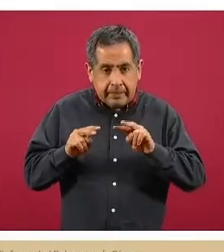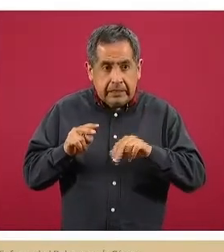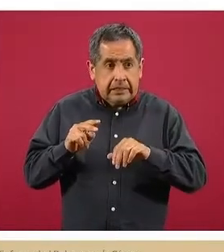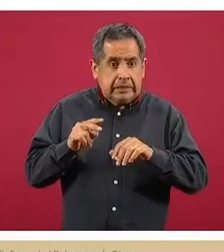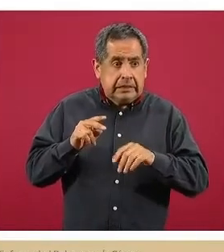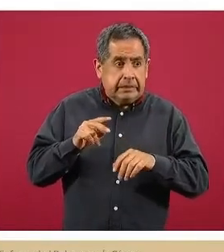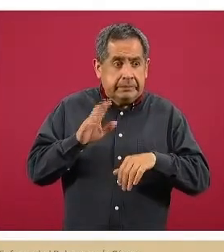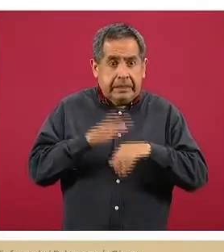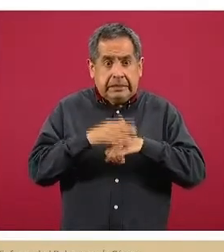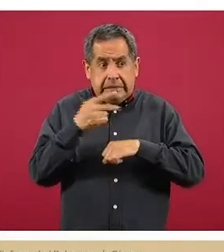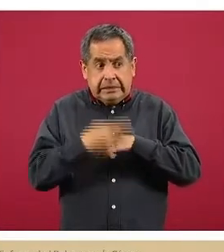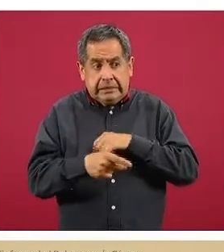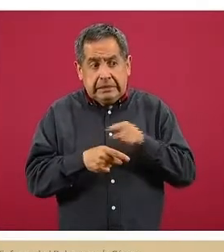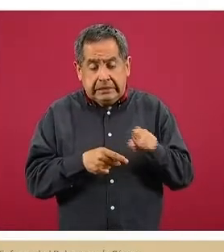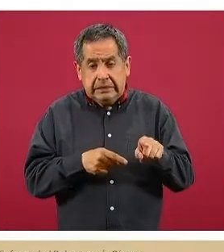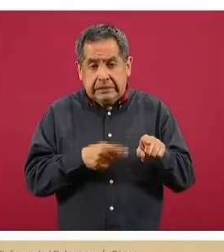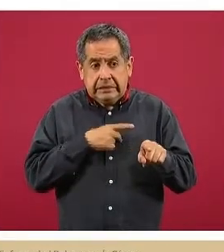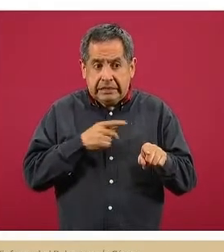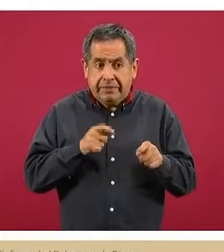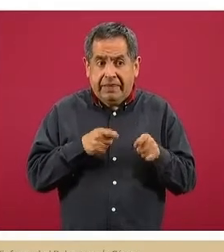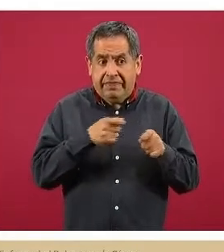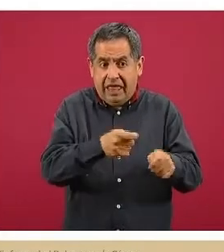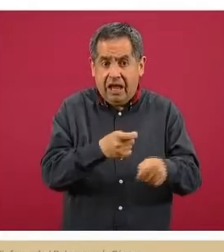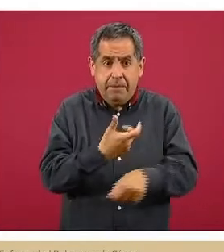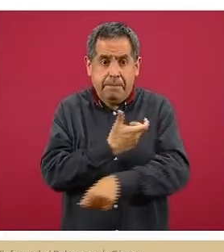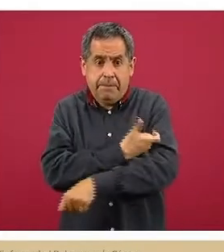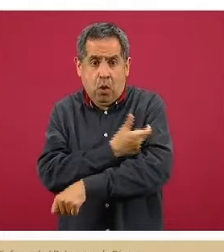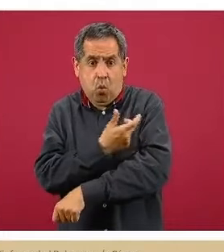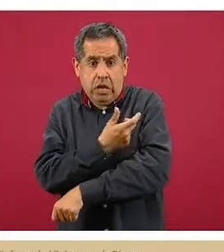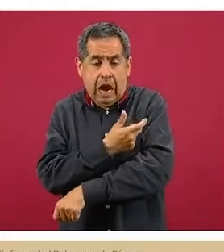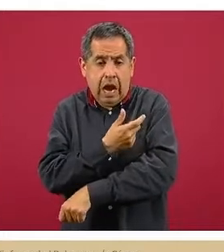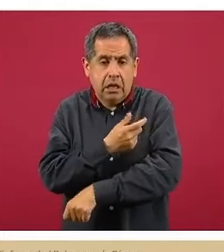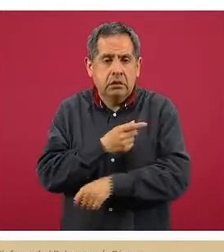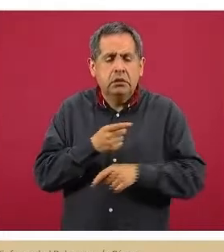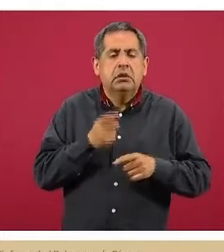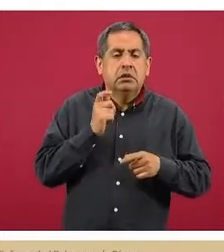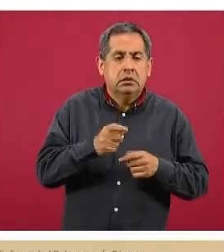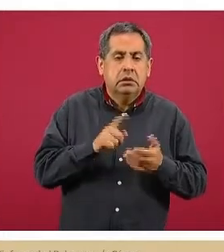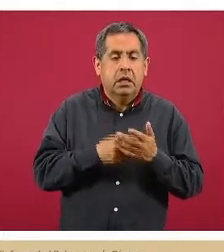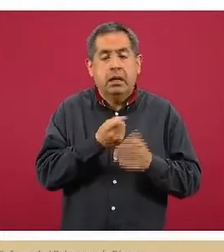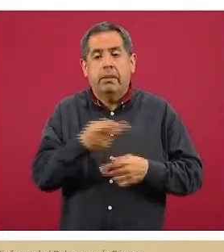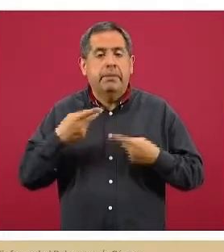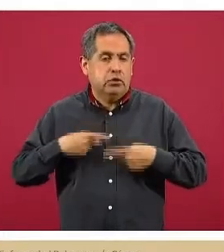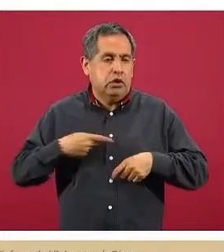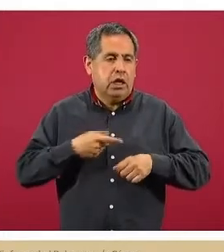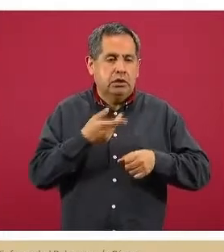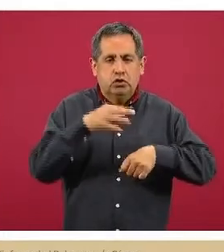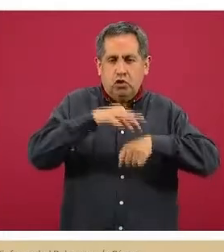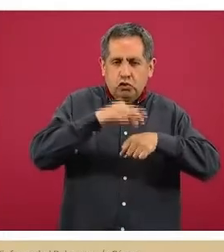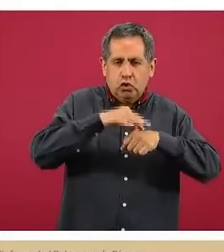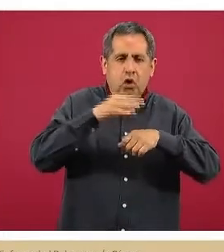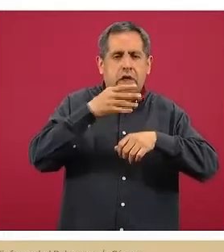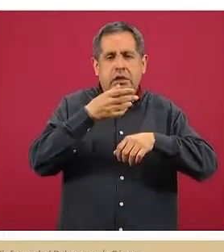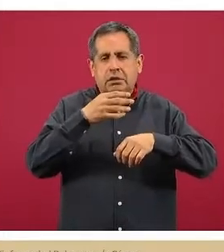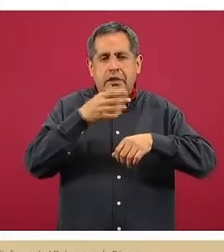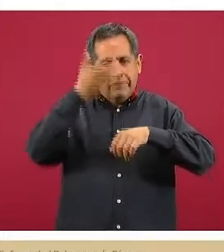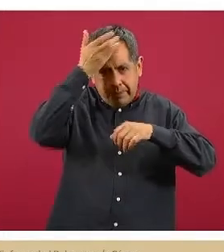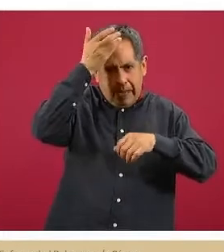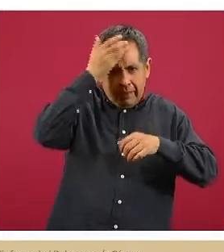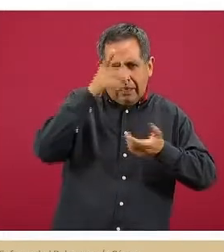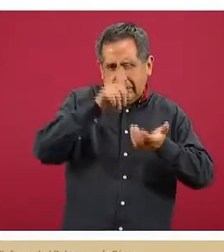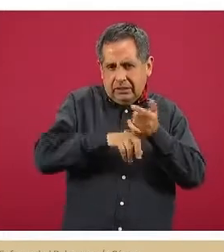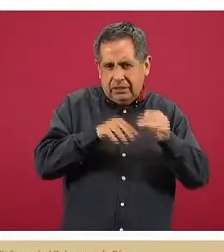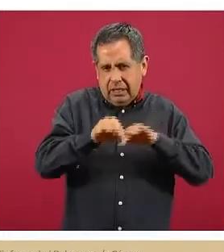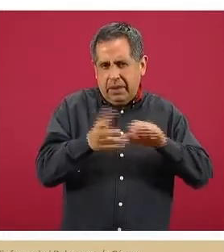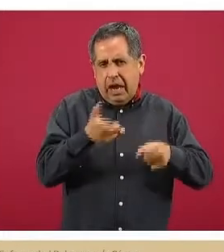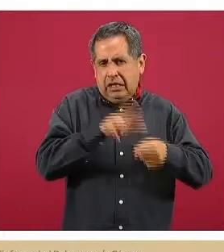riesgo o que deben de tener la vacuna, el grupo de personal de salud es precisamente el que veíamos desde las primeras semanas, que